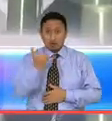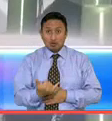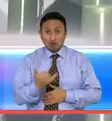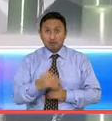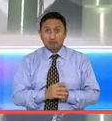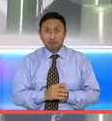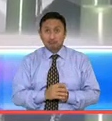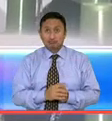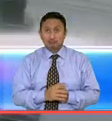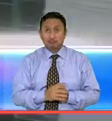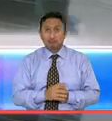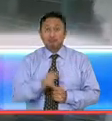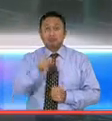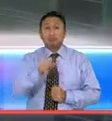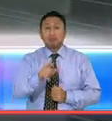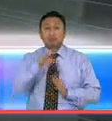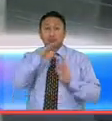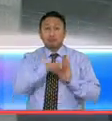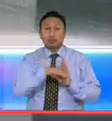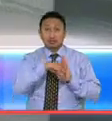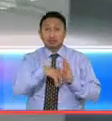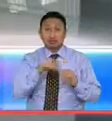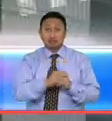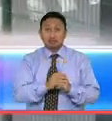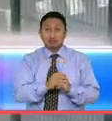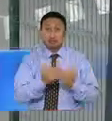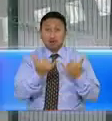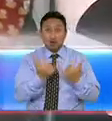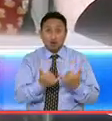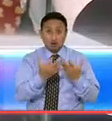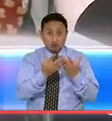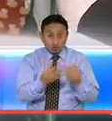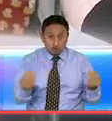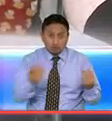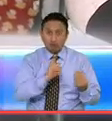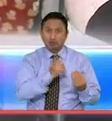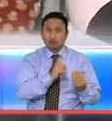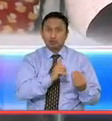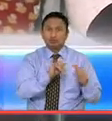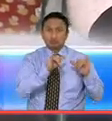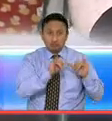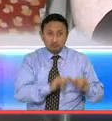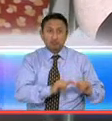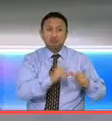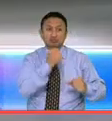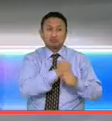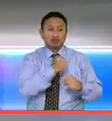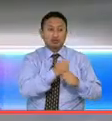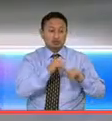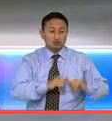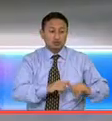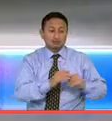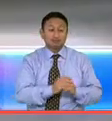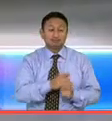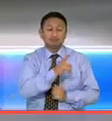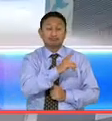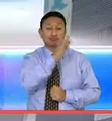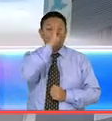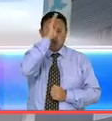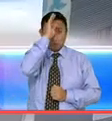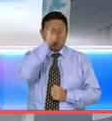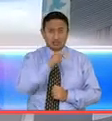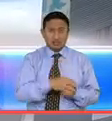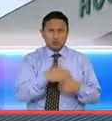de atenciones, estas no pueden ser desarmadas ni desalojadas. Aún cumplen su función, y es que la Casa de Salud sigue